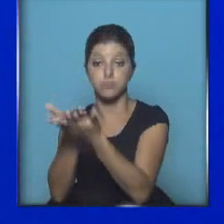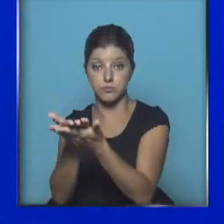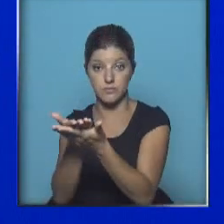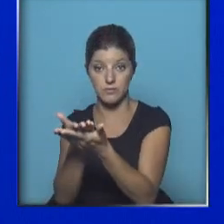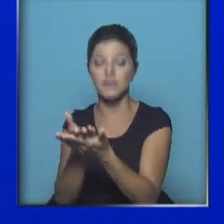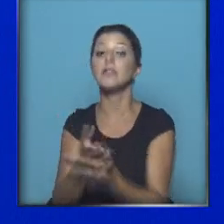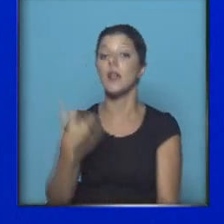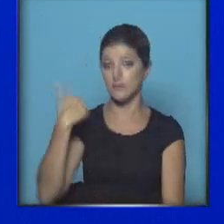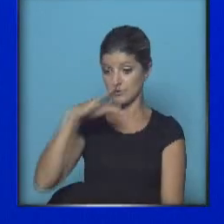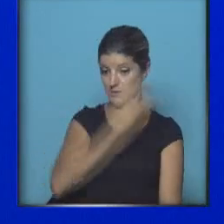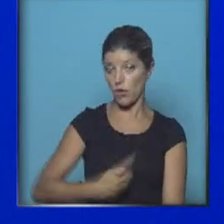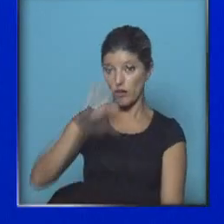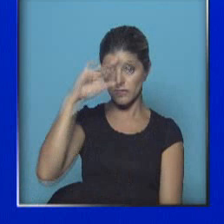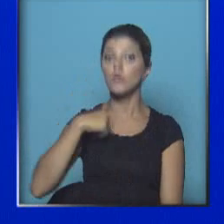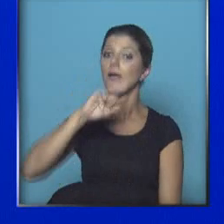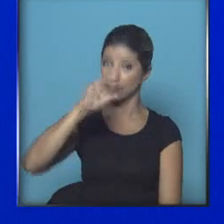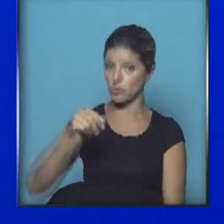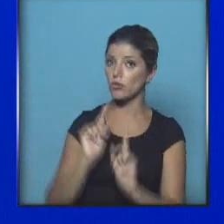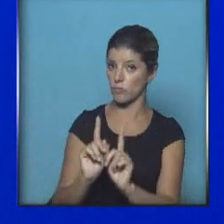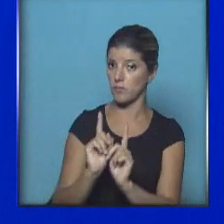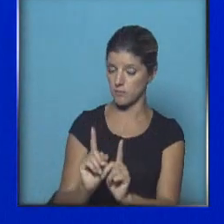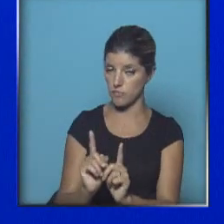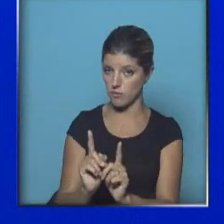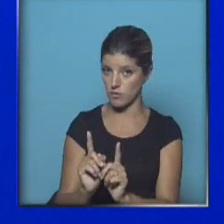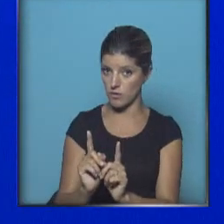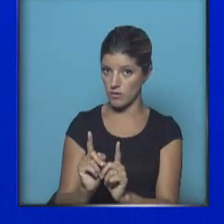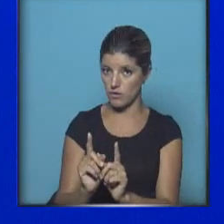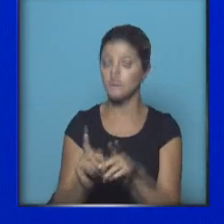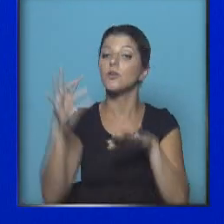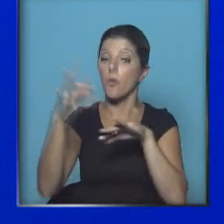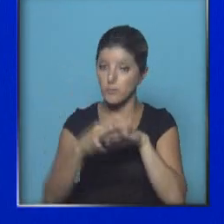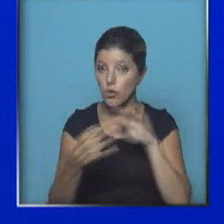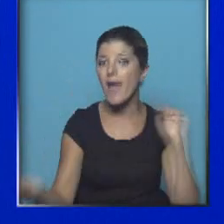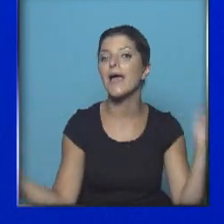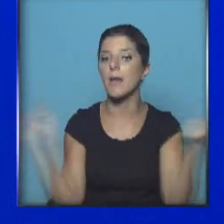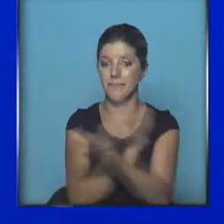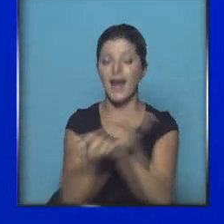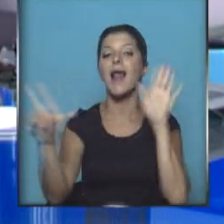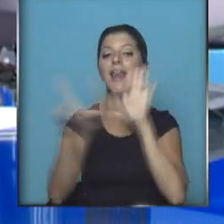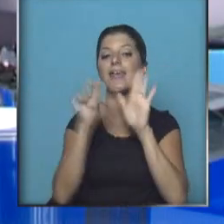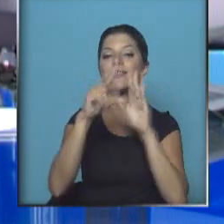argentino aceptó eso, el presidente Kirchner aceptó eso y se comprometió a modificar la ley de inteligencia, pero no lo